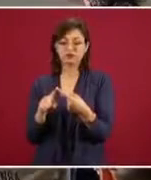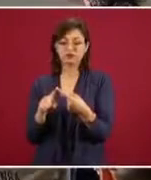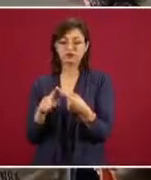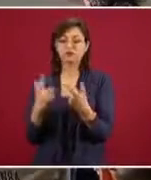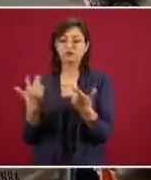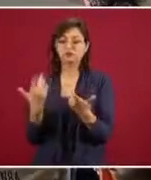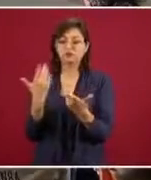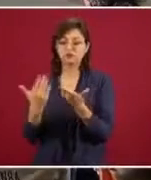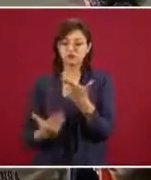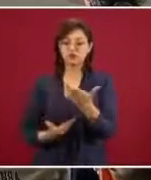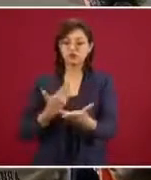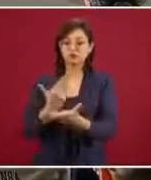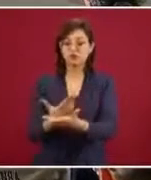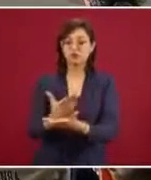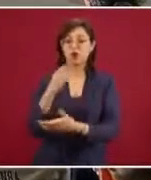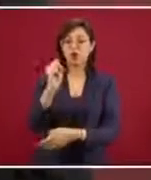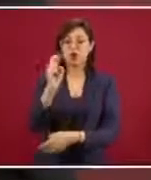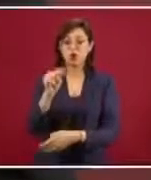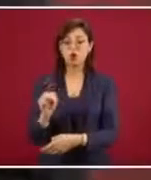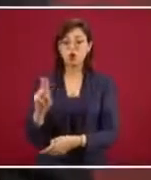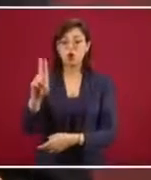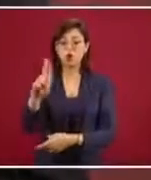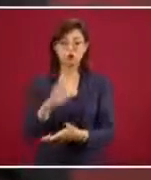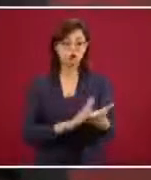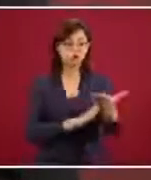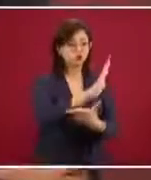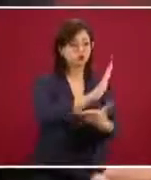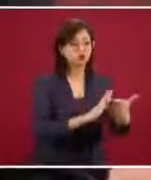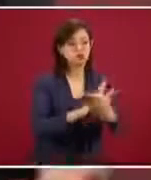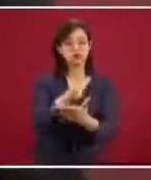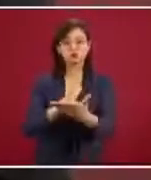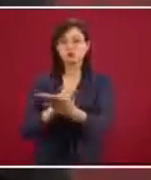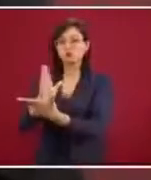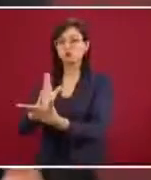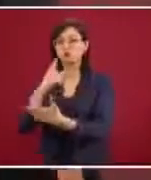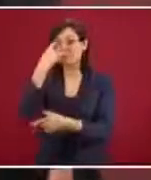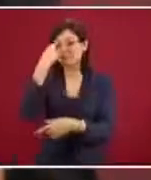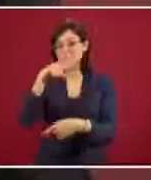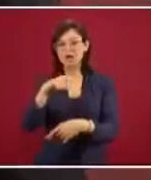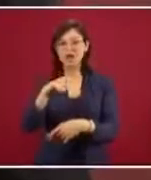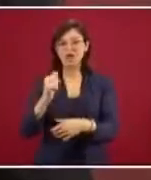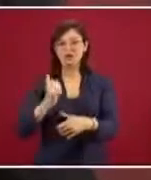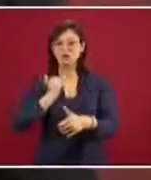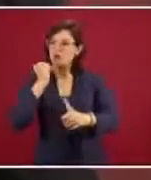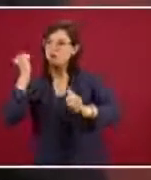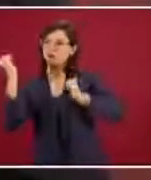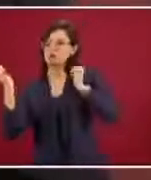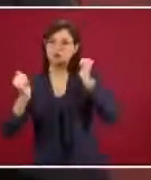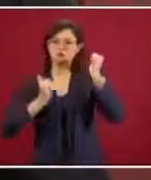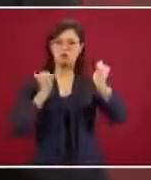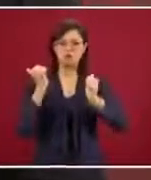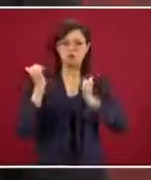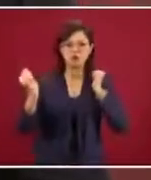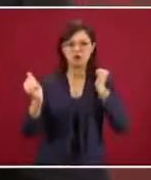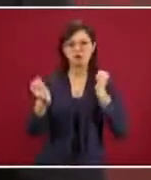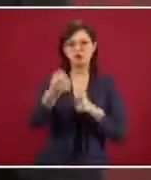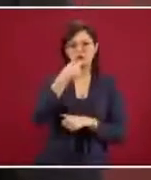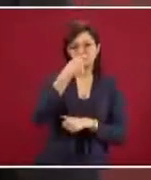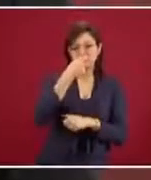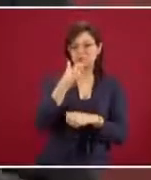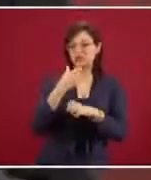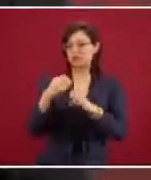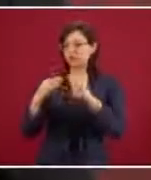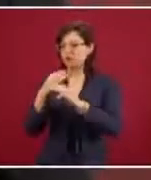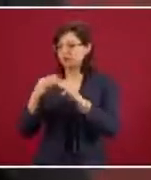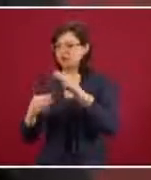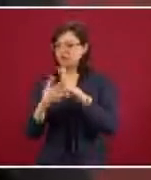la intervención de la ONU para que no se diera acaparamiento en medicinas y en equipos que